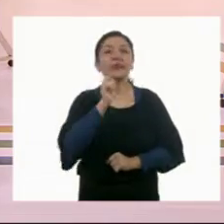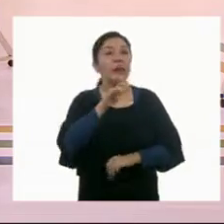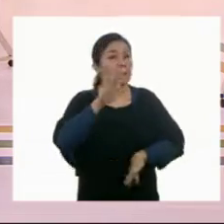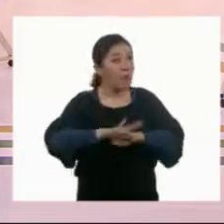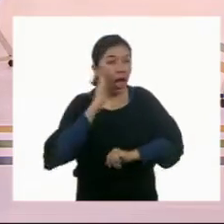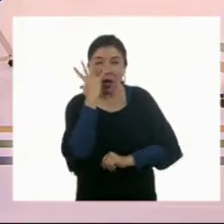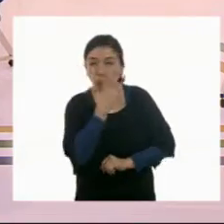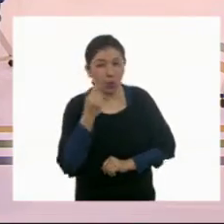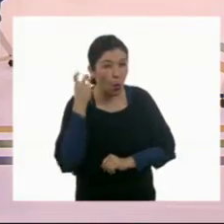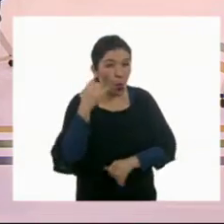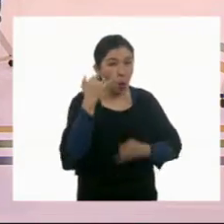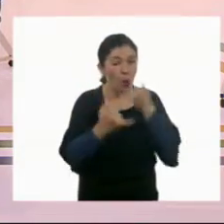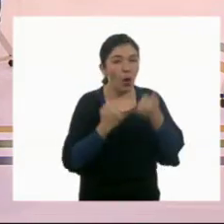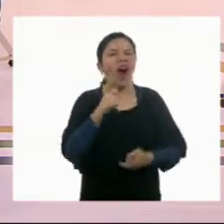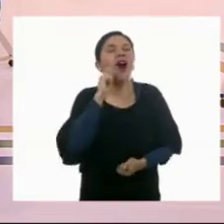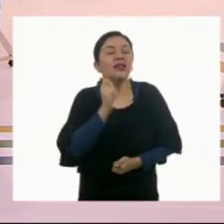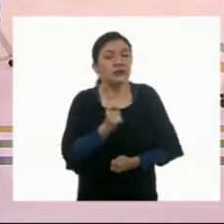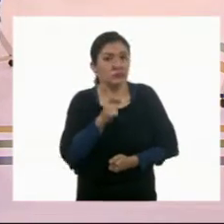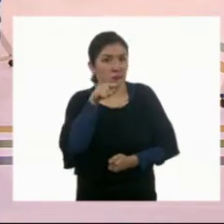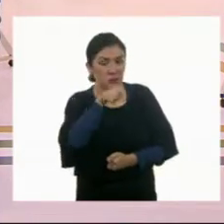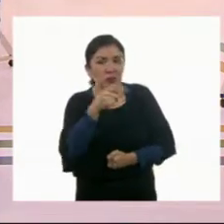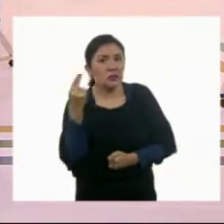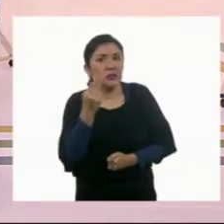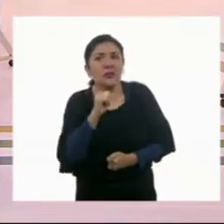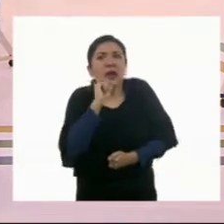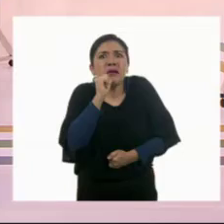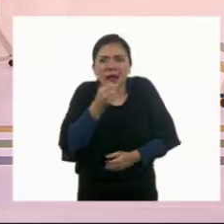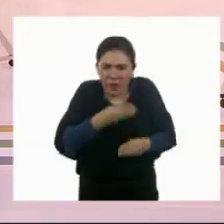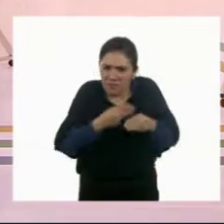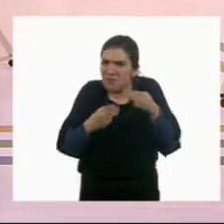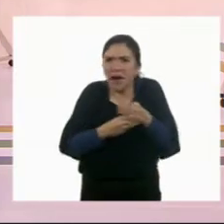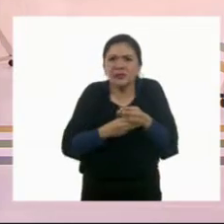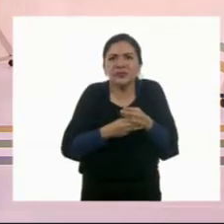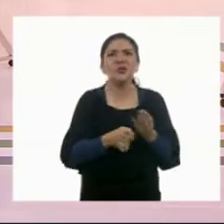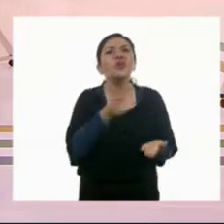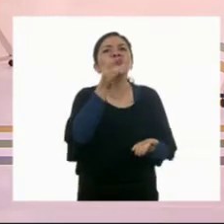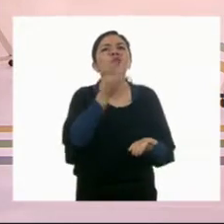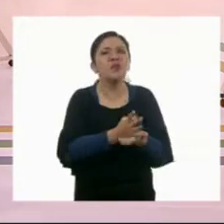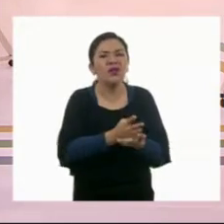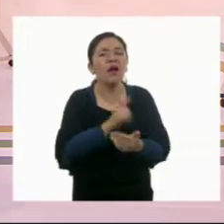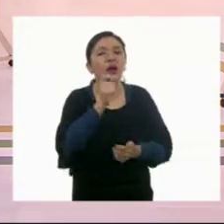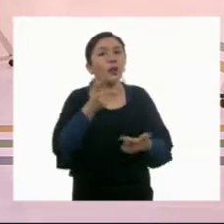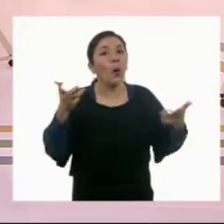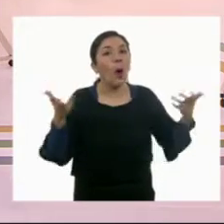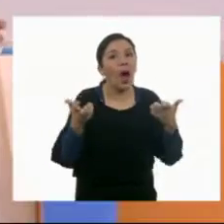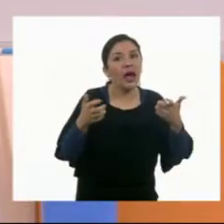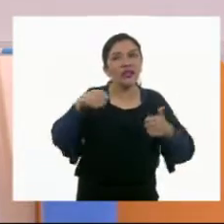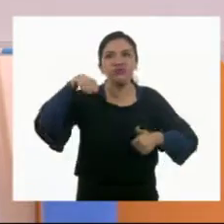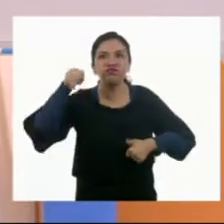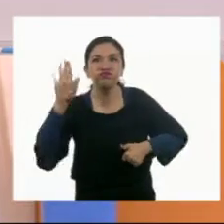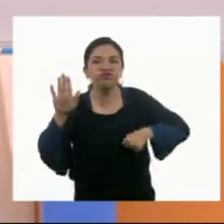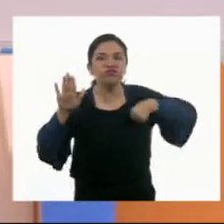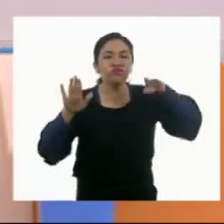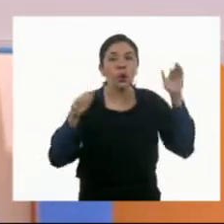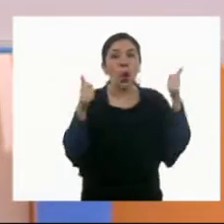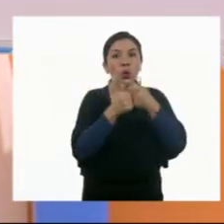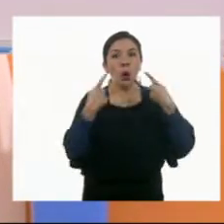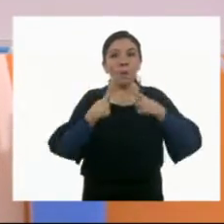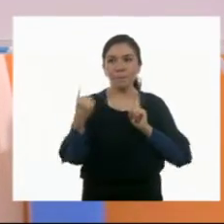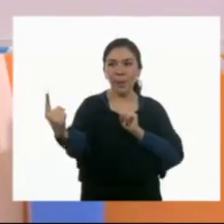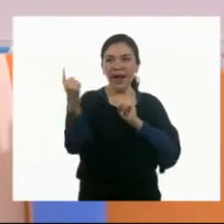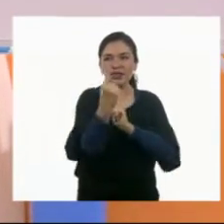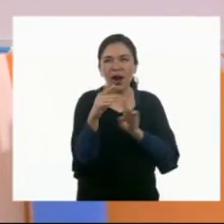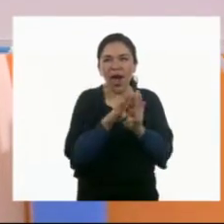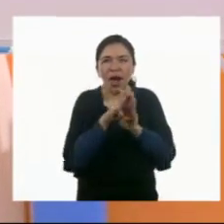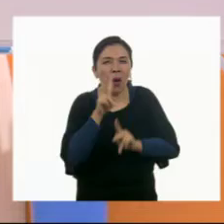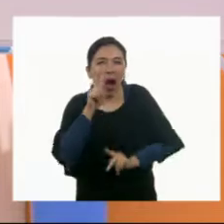más bonito de este juego es que no necesitas nada. Simplemente hacer las acciones, tener a alguien que logre adivinar